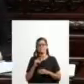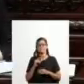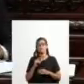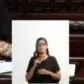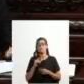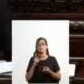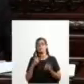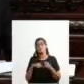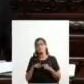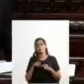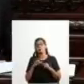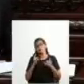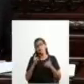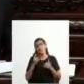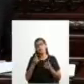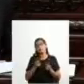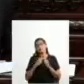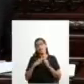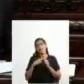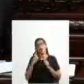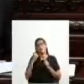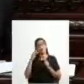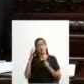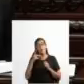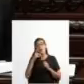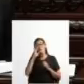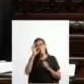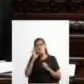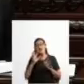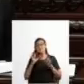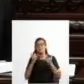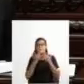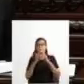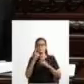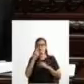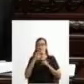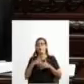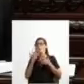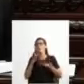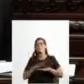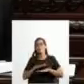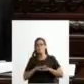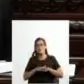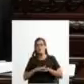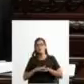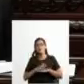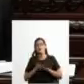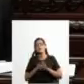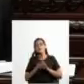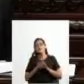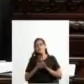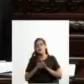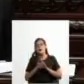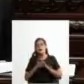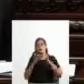y bueno por lo menos nos va a dar la ilusión cuando vemos caer esas gotitas que de repente en algún momento va a venir una lluvia